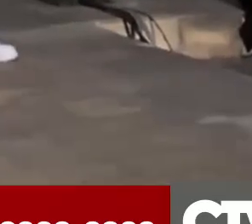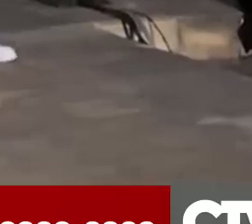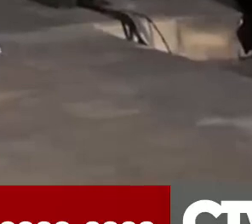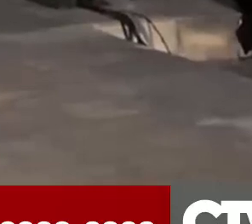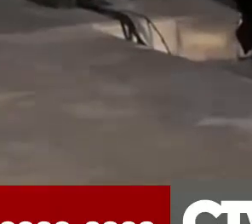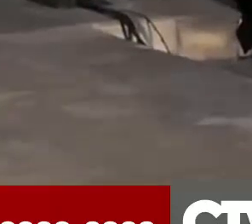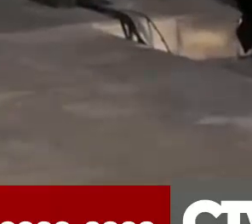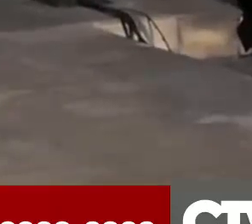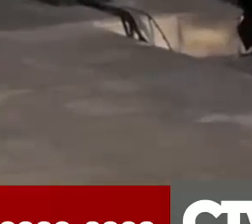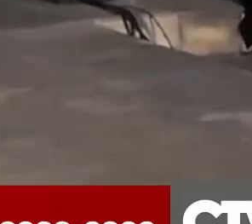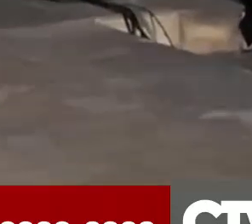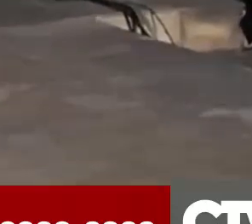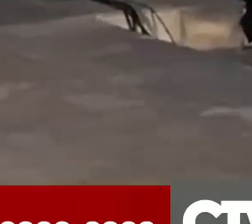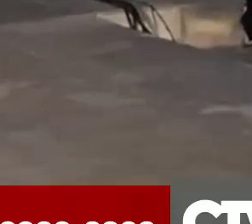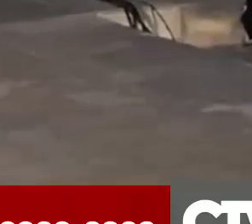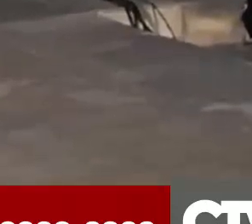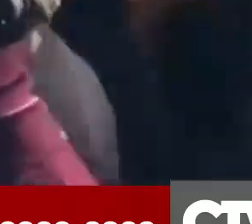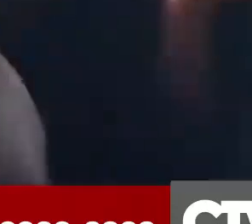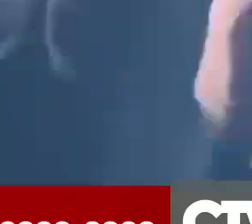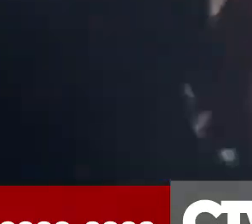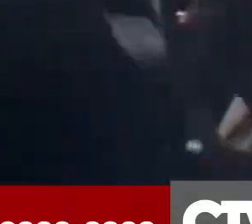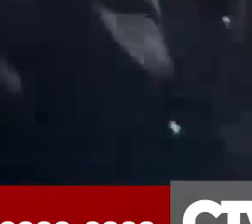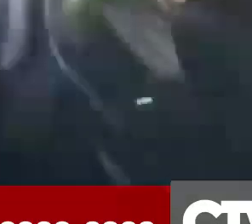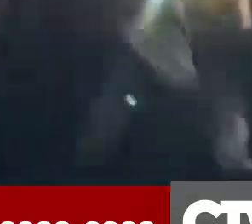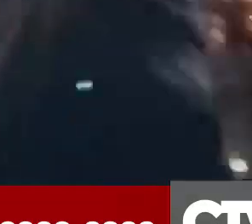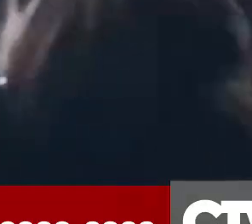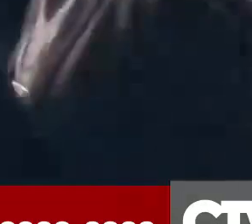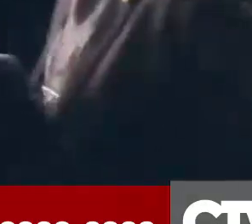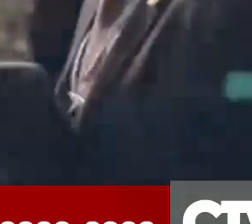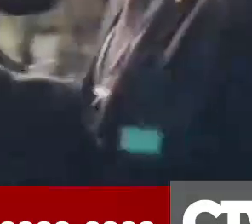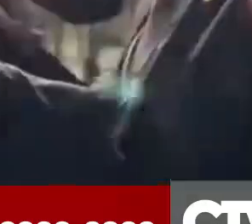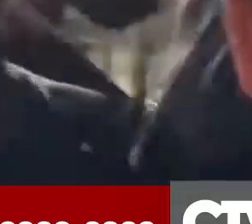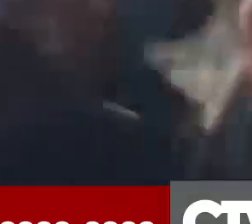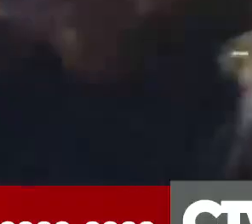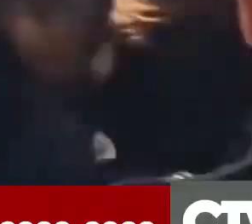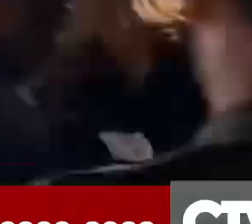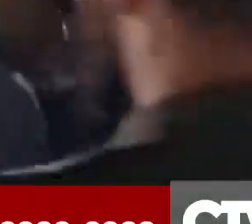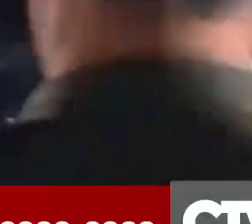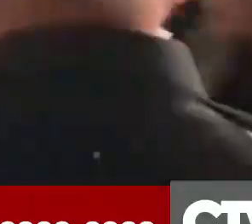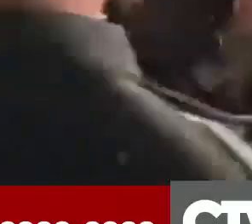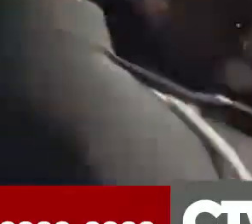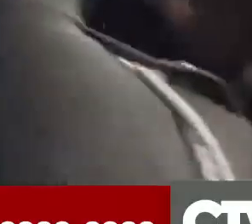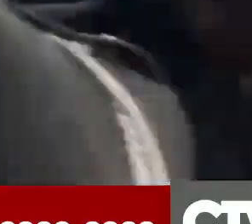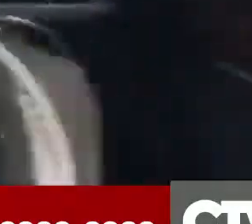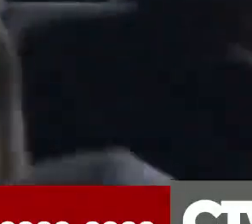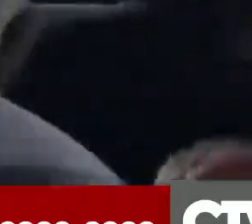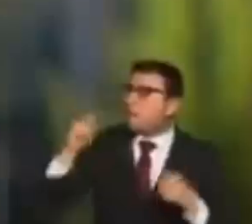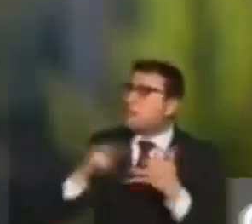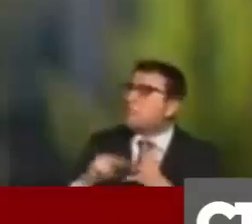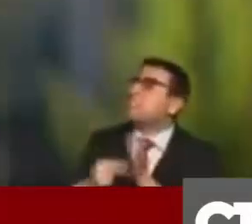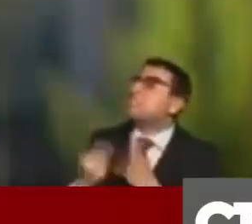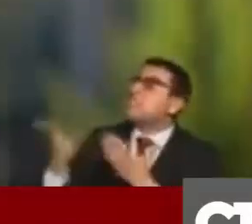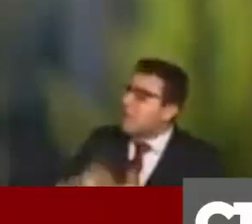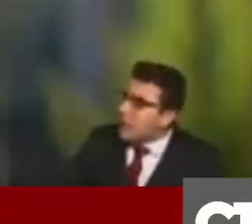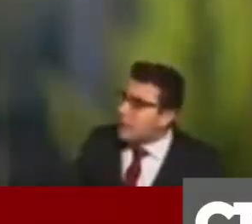la economía popular para el gobierno del cambio mientras que en la interlocución el mandatario plasmó claramente de qué se trata